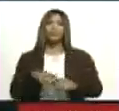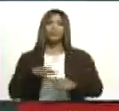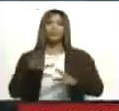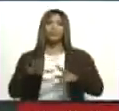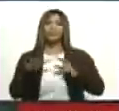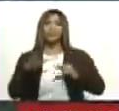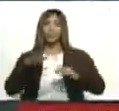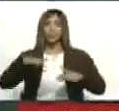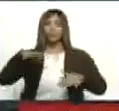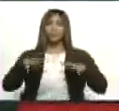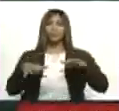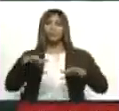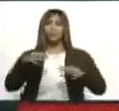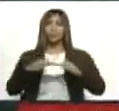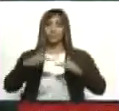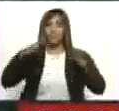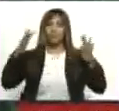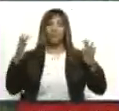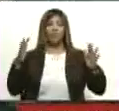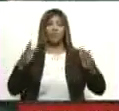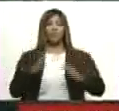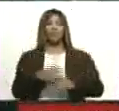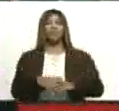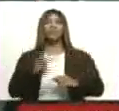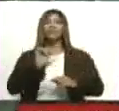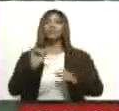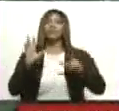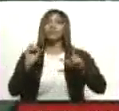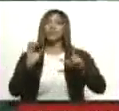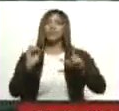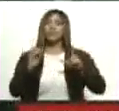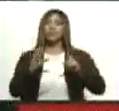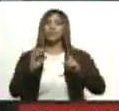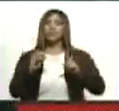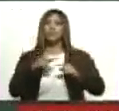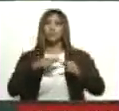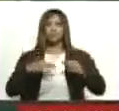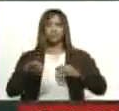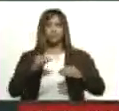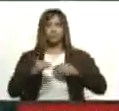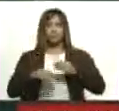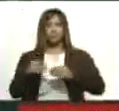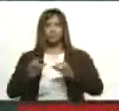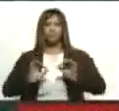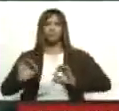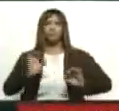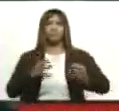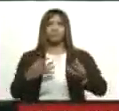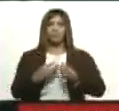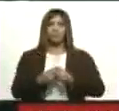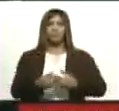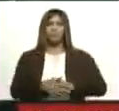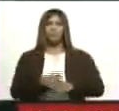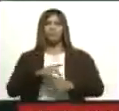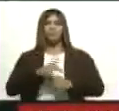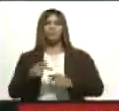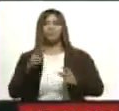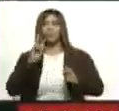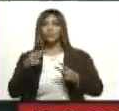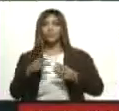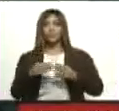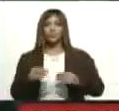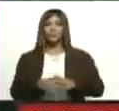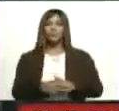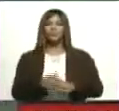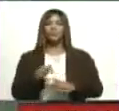marionetas gigantes y 60 actores acompañarán esta obra para el disfrute de todos ustedes.